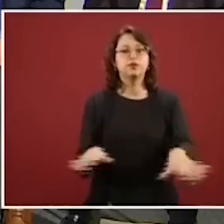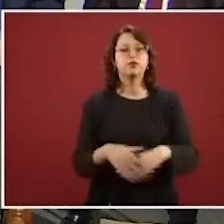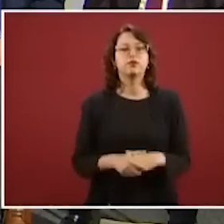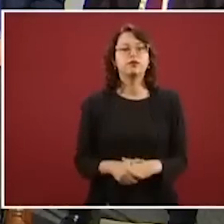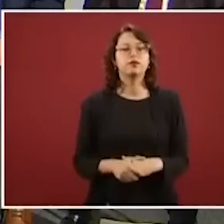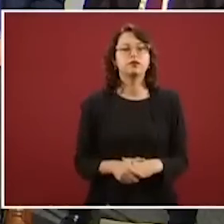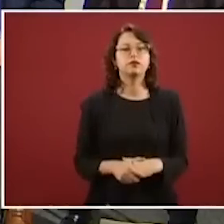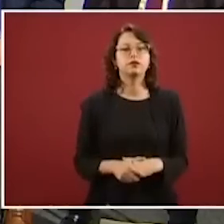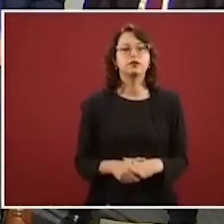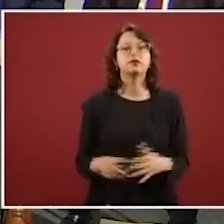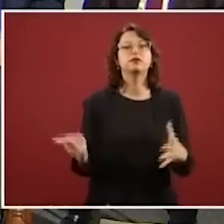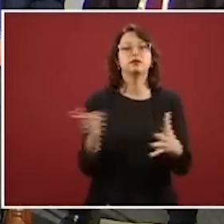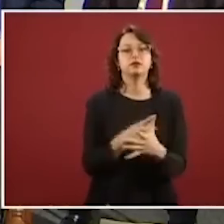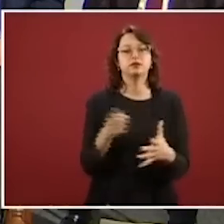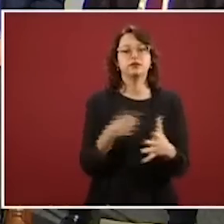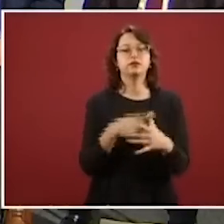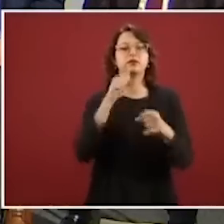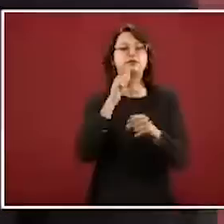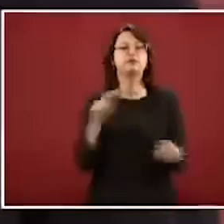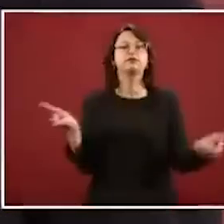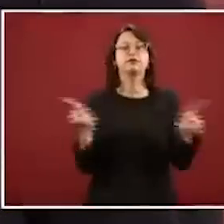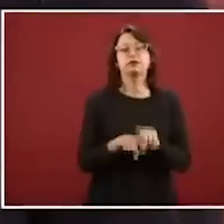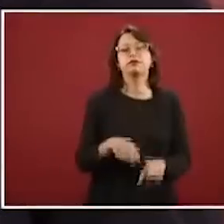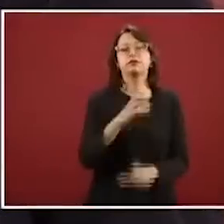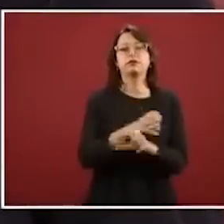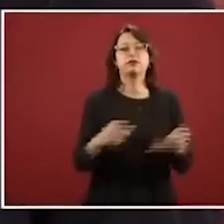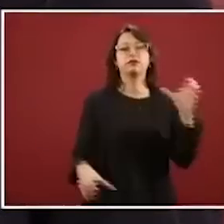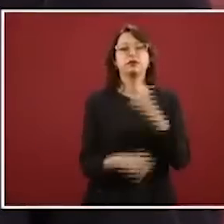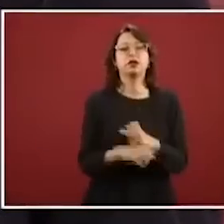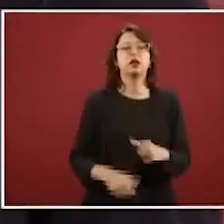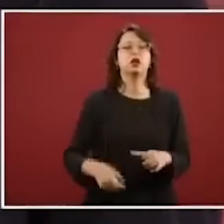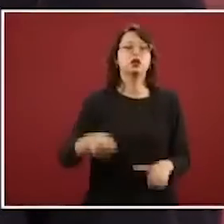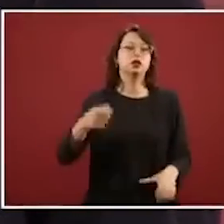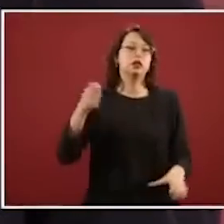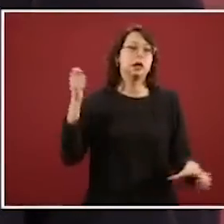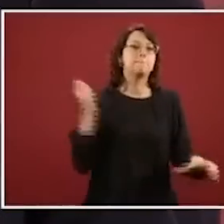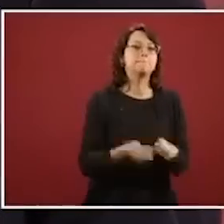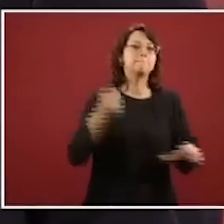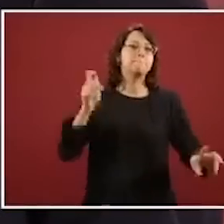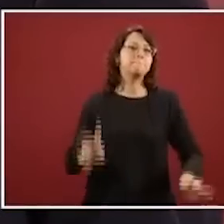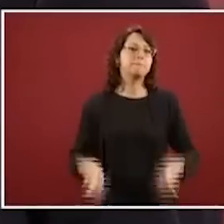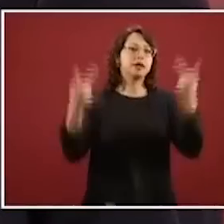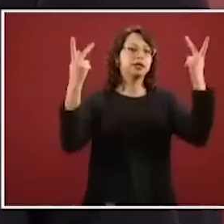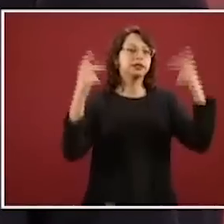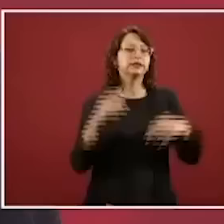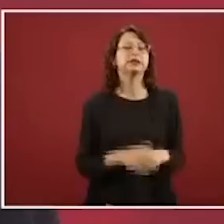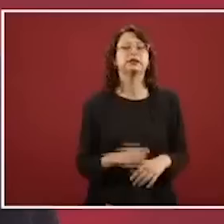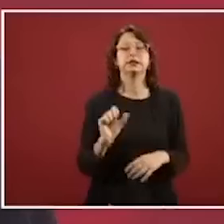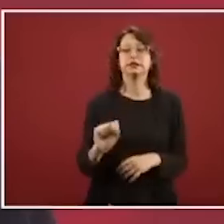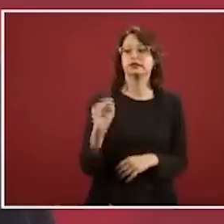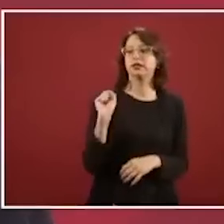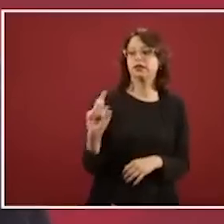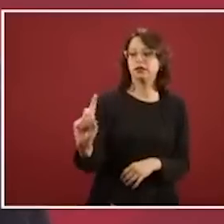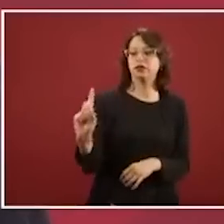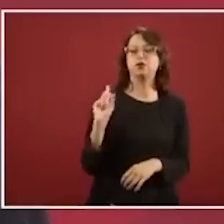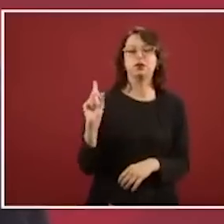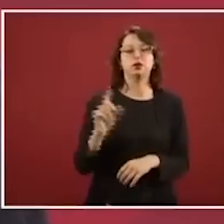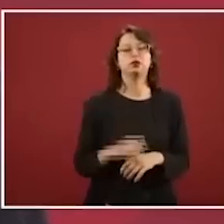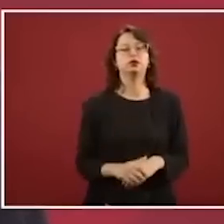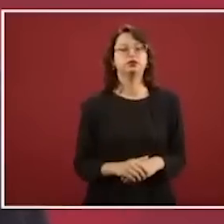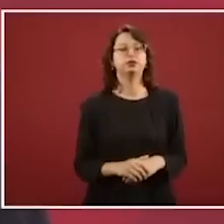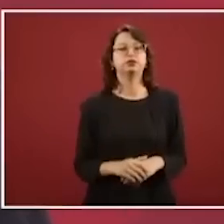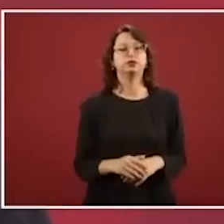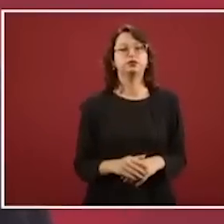Vamos también a informar sobre la subasta del sábado y del domingo, subasta de